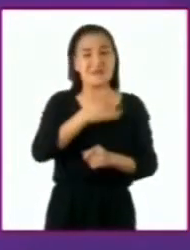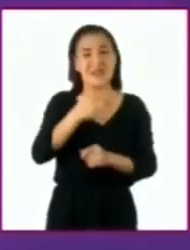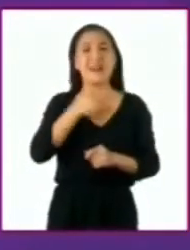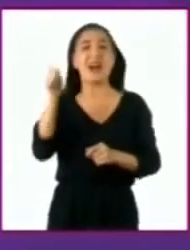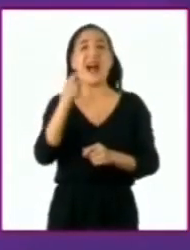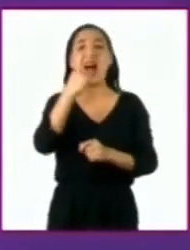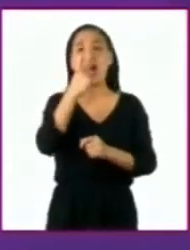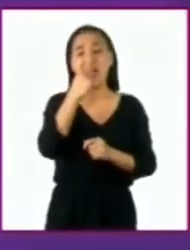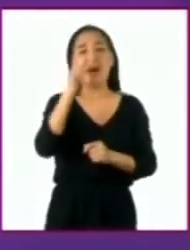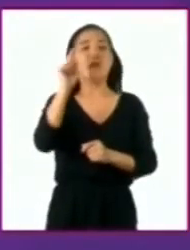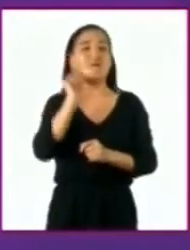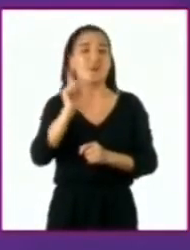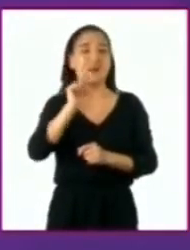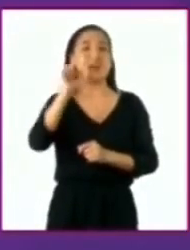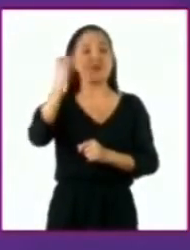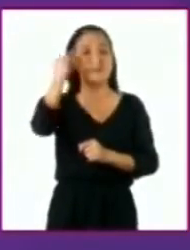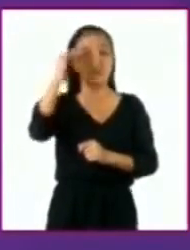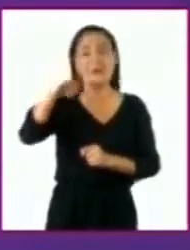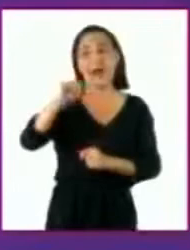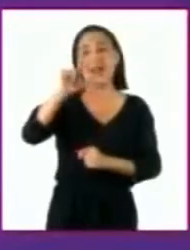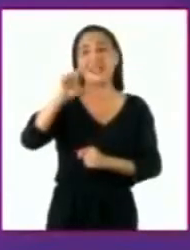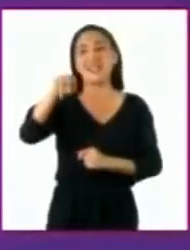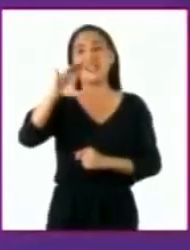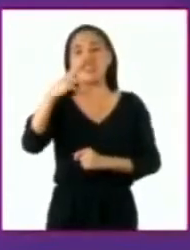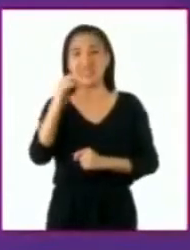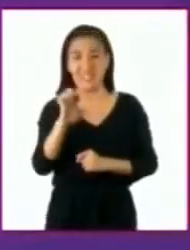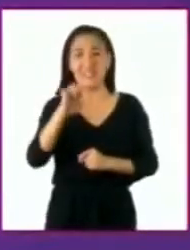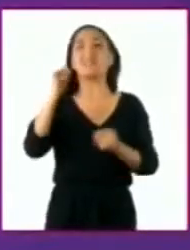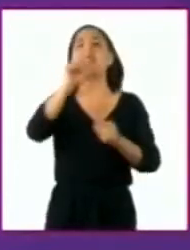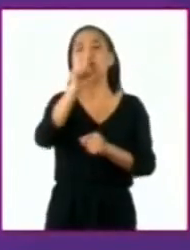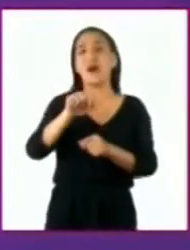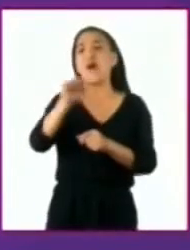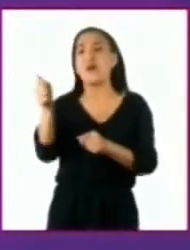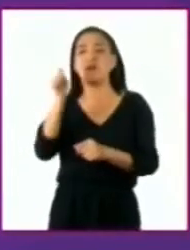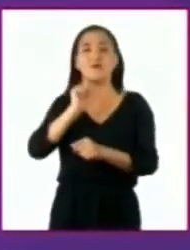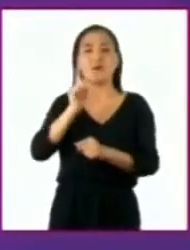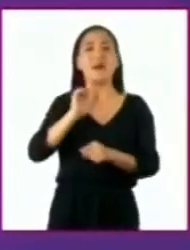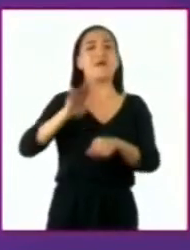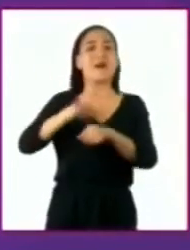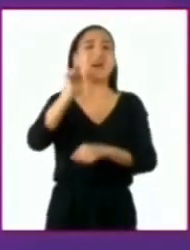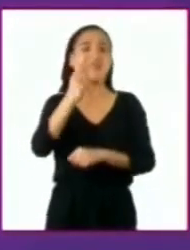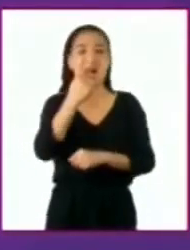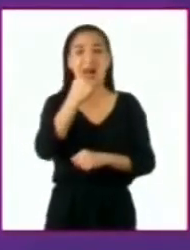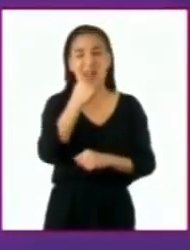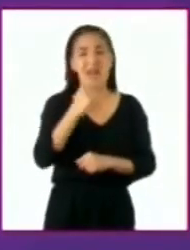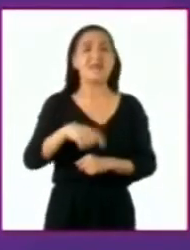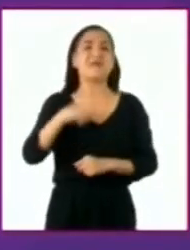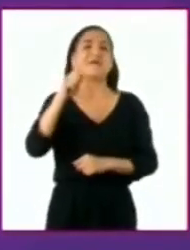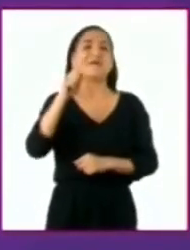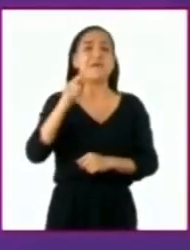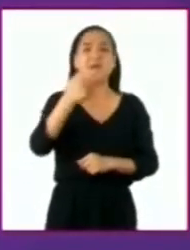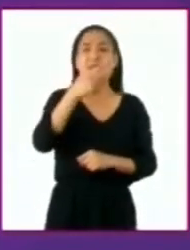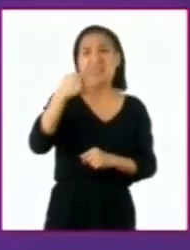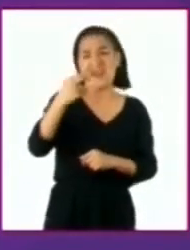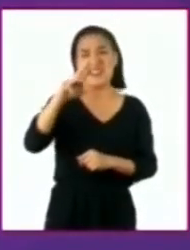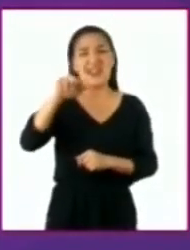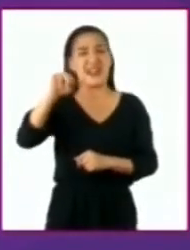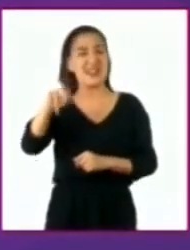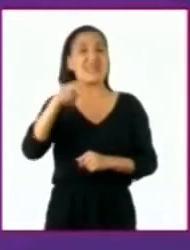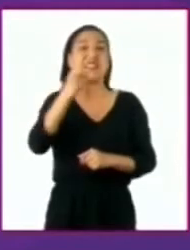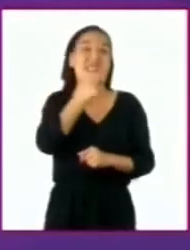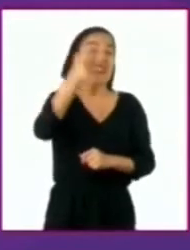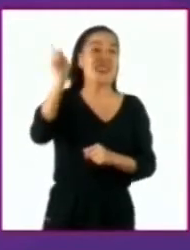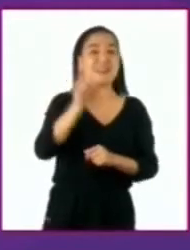de algunas mujeres más. Según la leyenda, un día Cortés, ya harto de las lágrimas y los celos de su mujer,